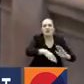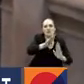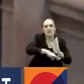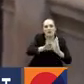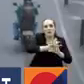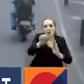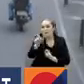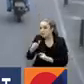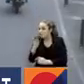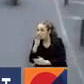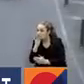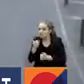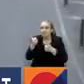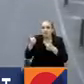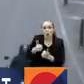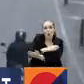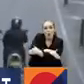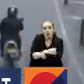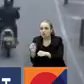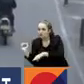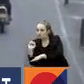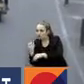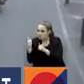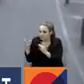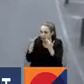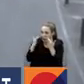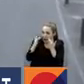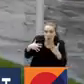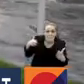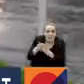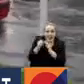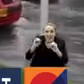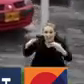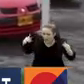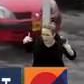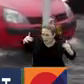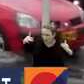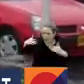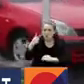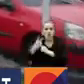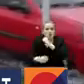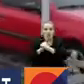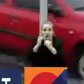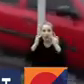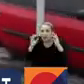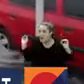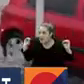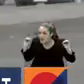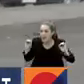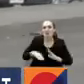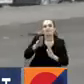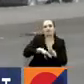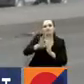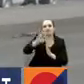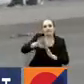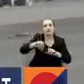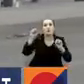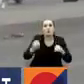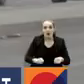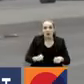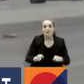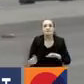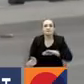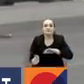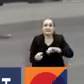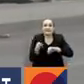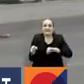los buenos conductores. El beneficio aplicará a conductores que no hayan tenido accidentes de tránsito en los últimos 2 años. El descuento en la renovación de la